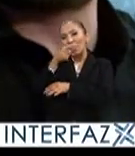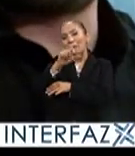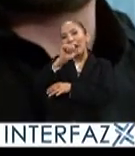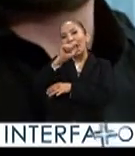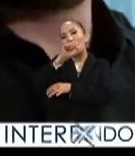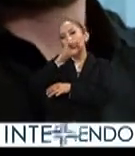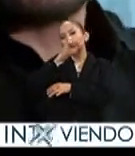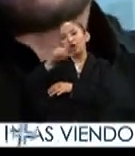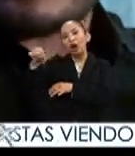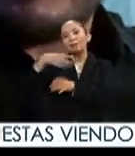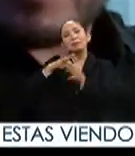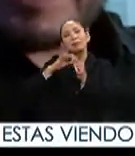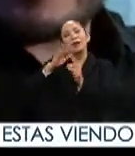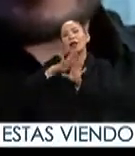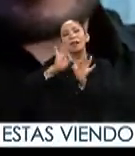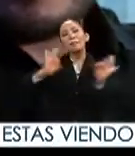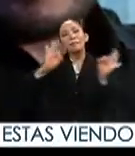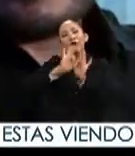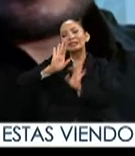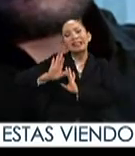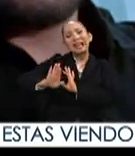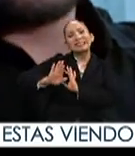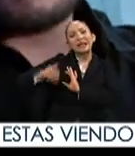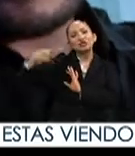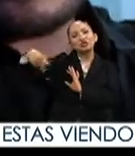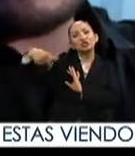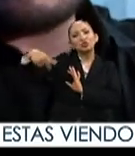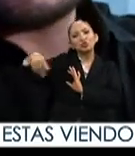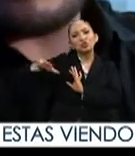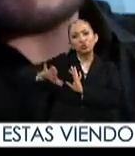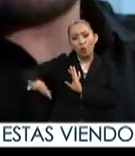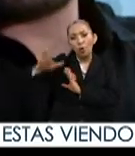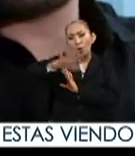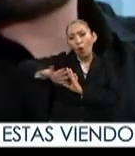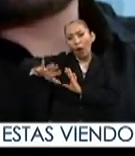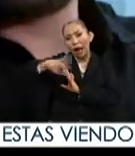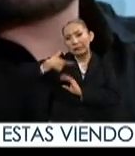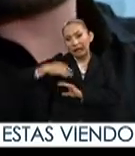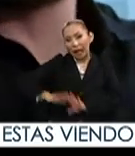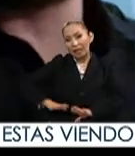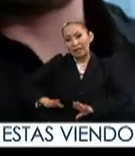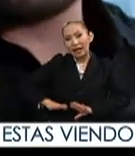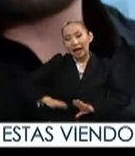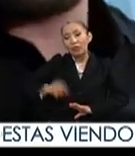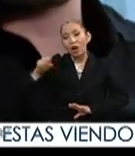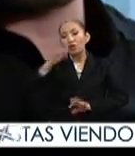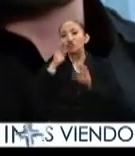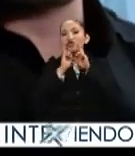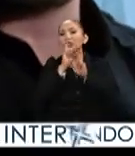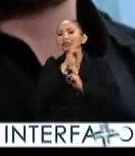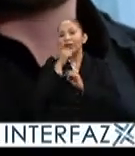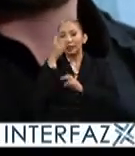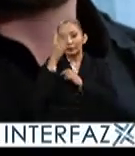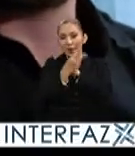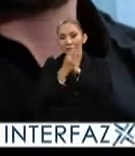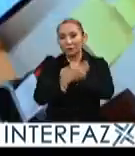que nos va a decir cuál es la importancia de un espacio de estas características en un noticiero de